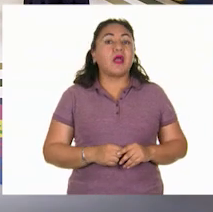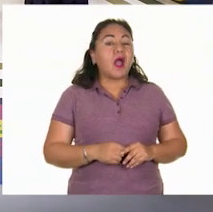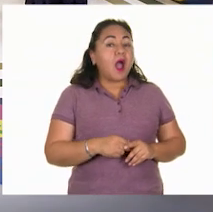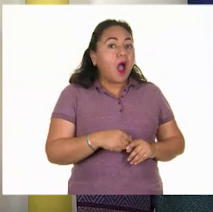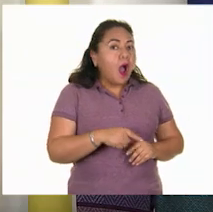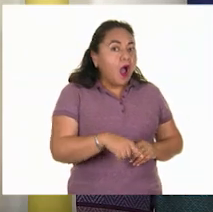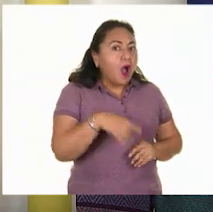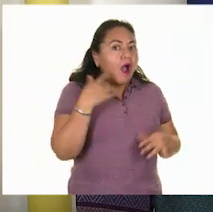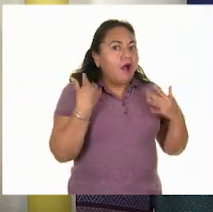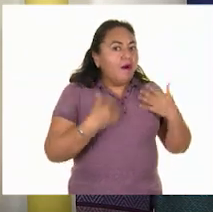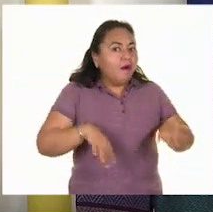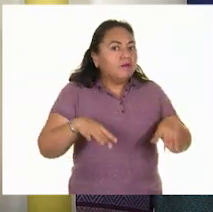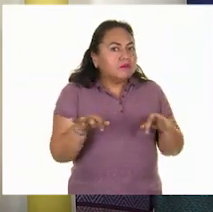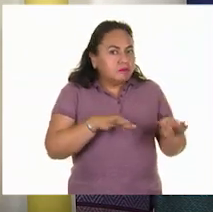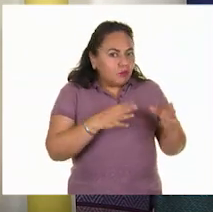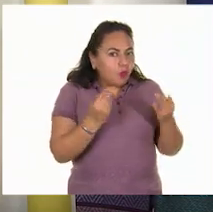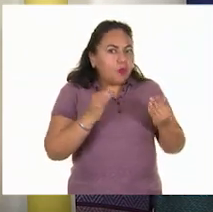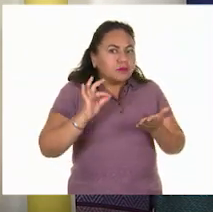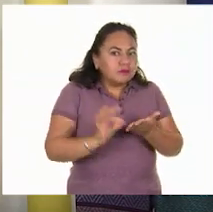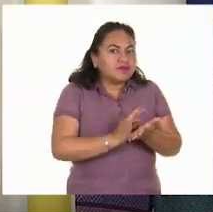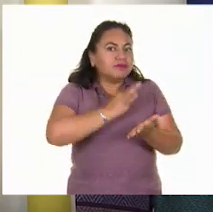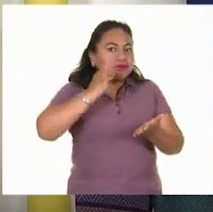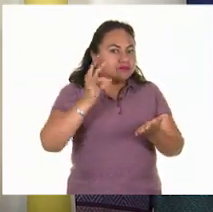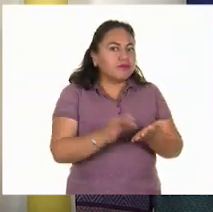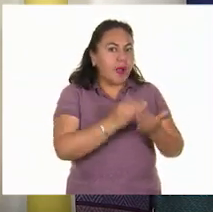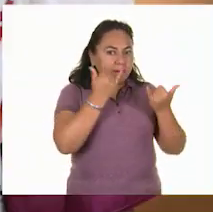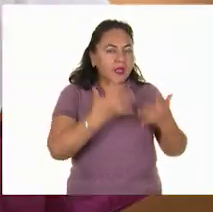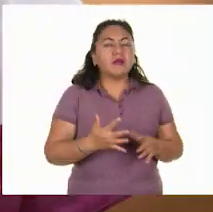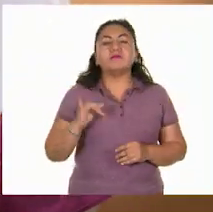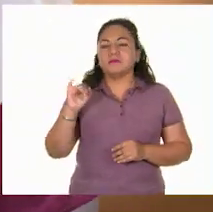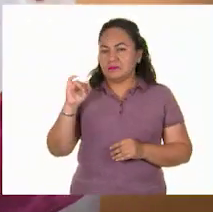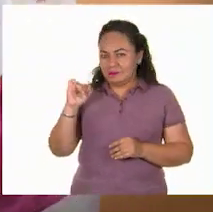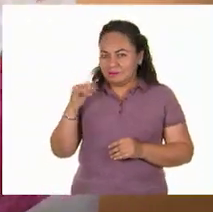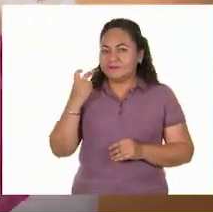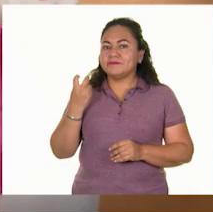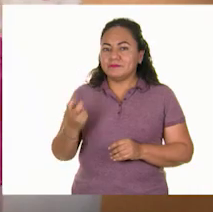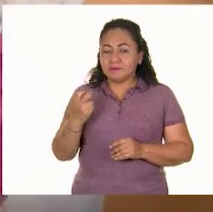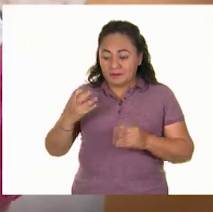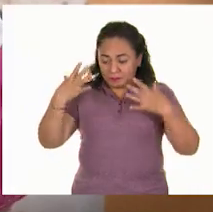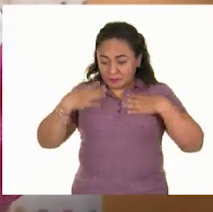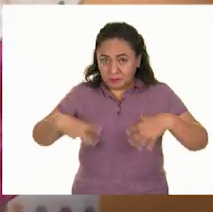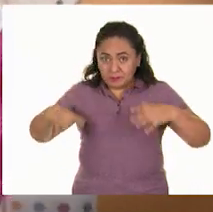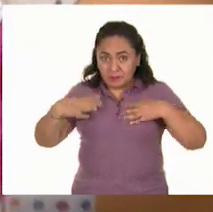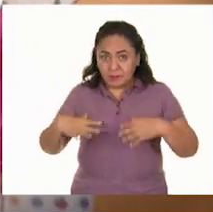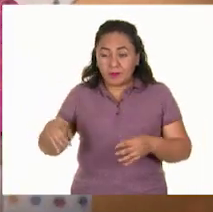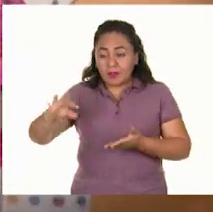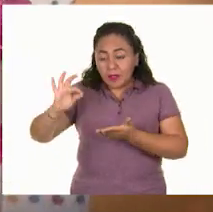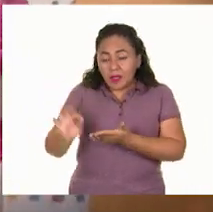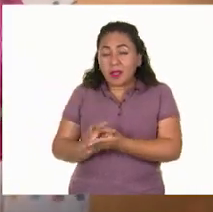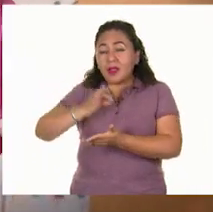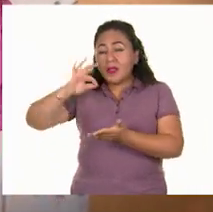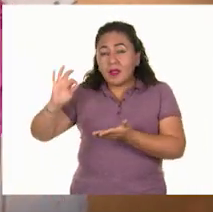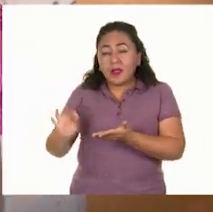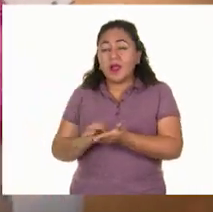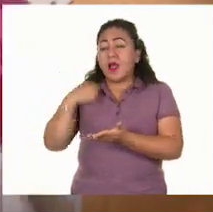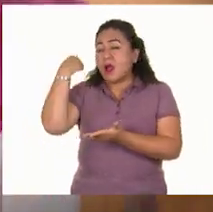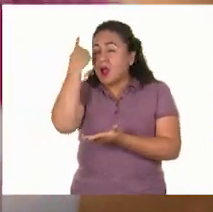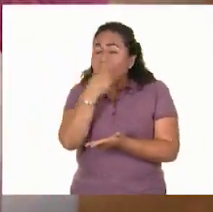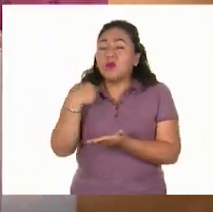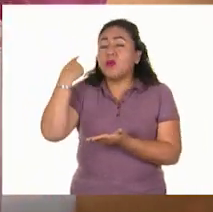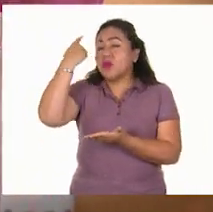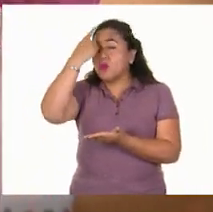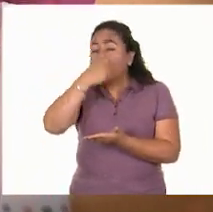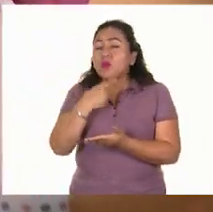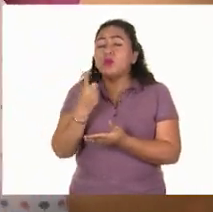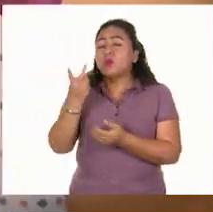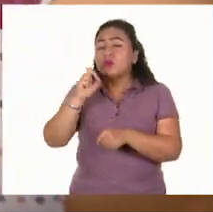Debe ser mucho trabajo bordar un vestuario como ese. Exactamente. A las personas que lo bordan les cuestan horas y horas,